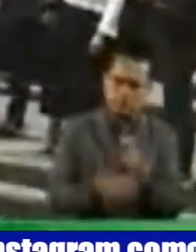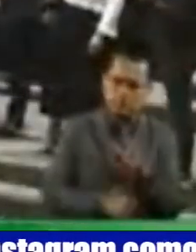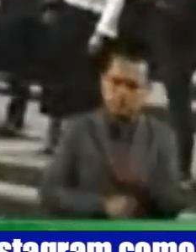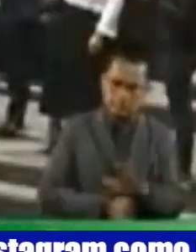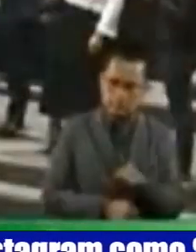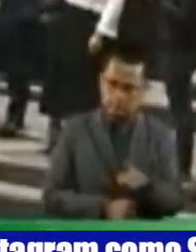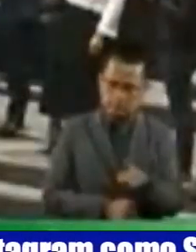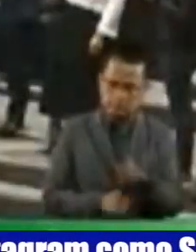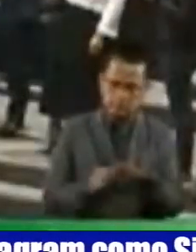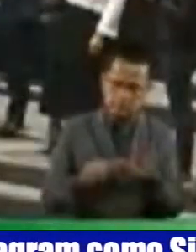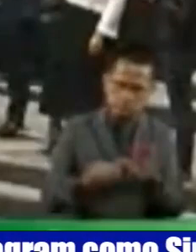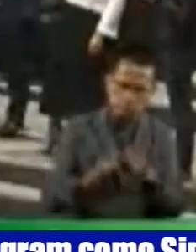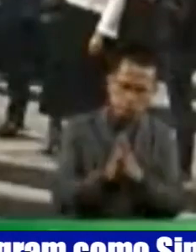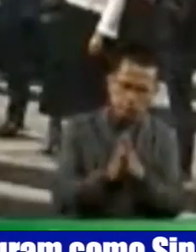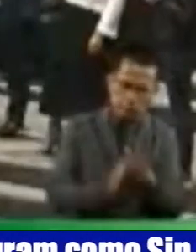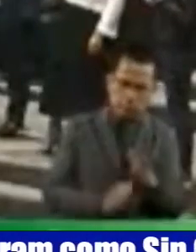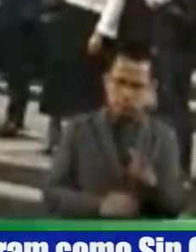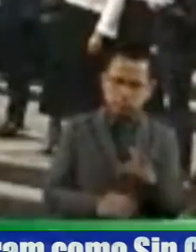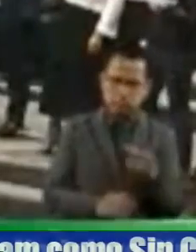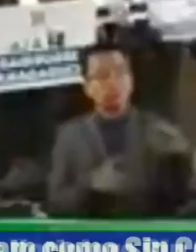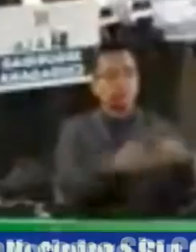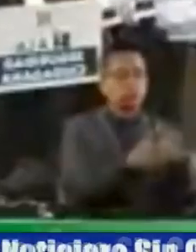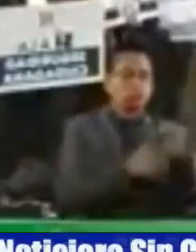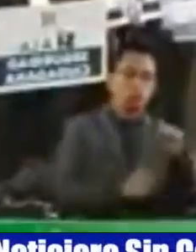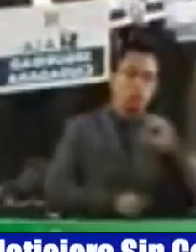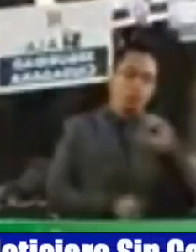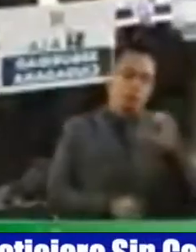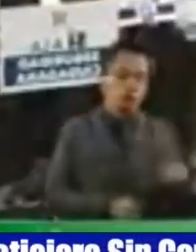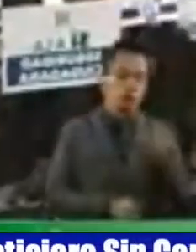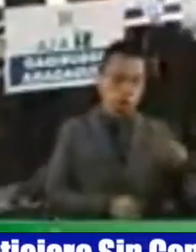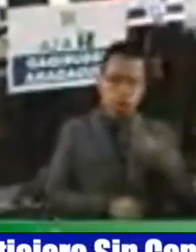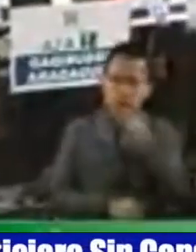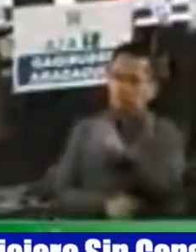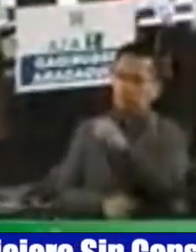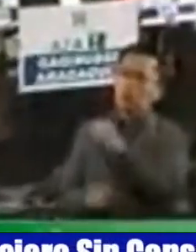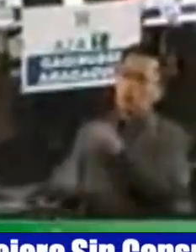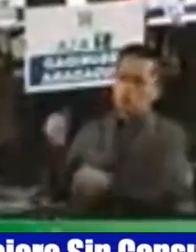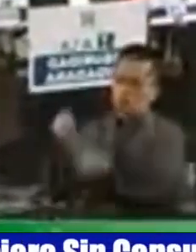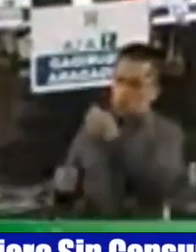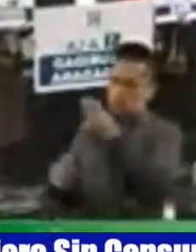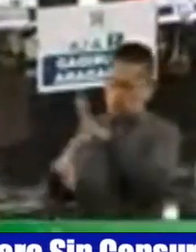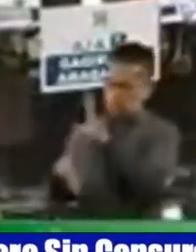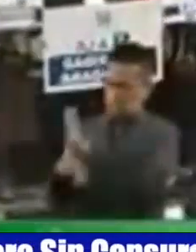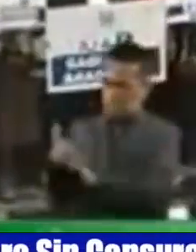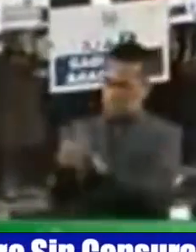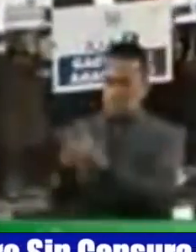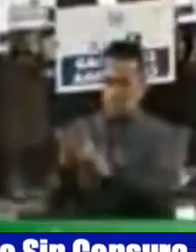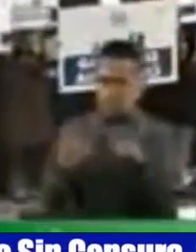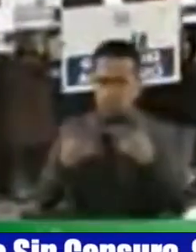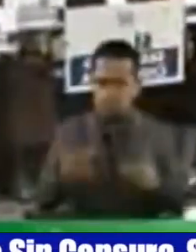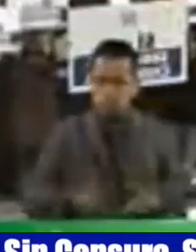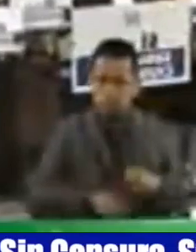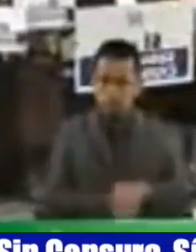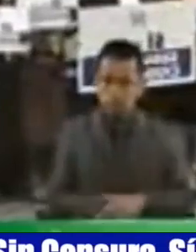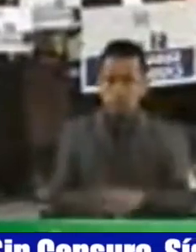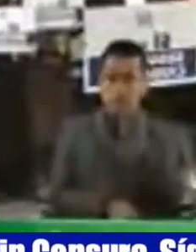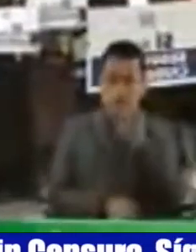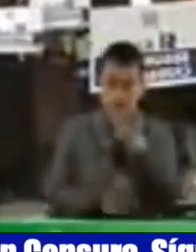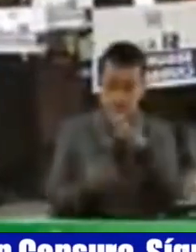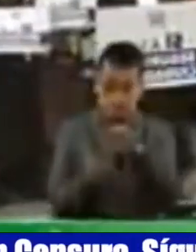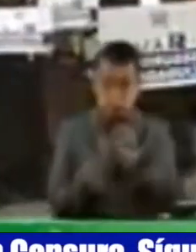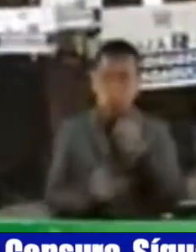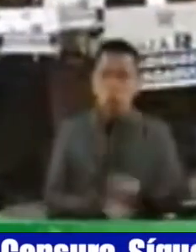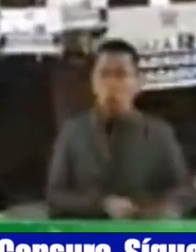podredumbre pues, de la derecha mexicana, del panismo en concreto y de la clase política en general, ¿no? O sea, yo